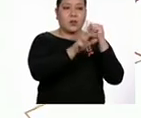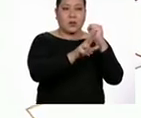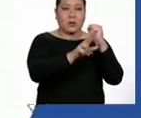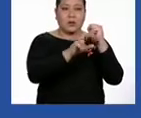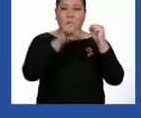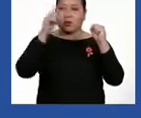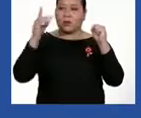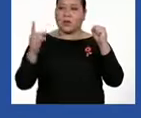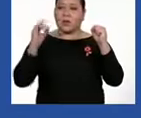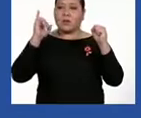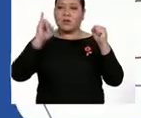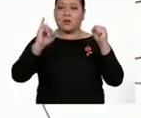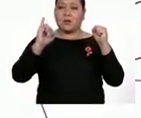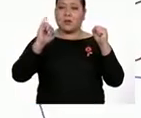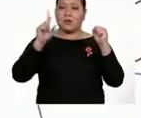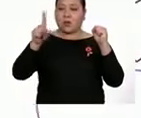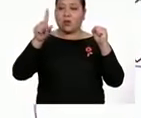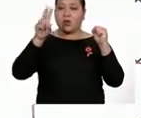145.